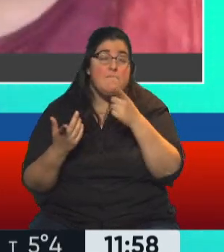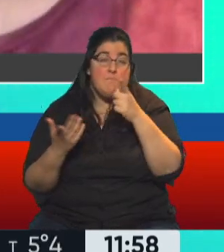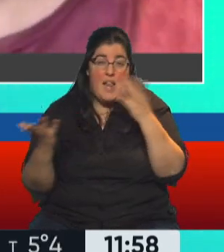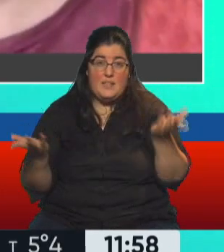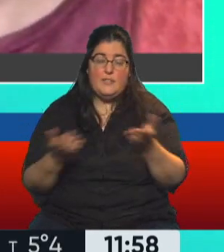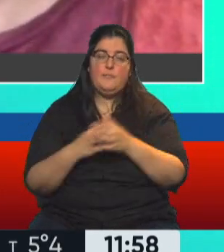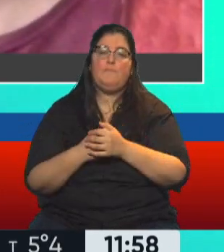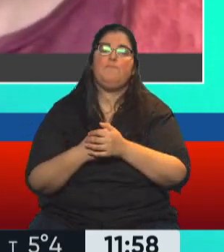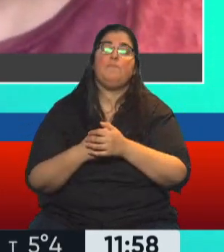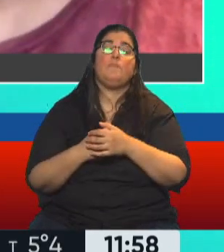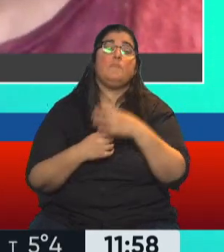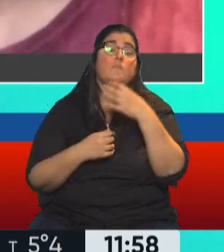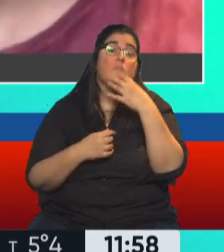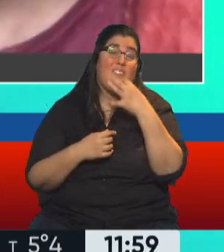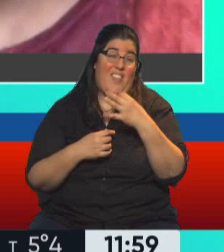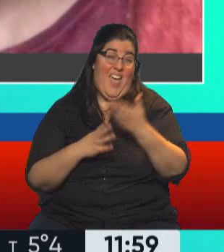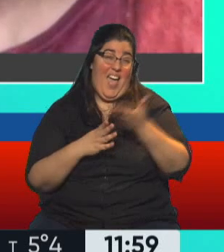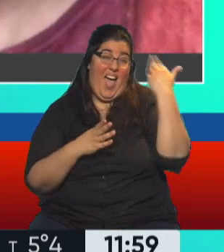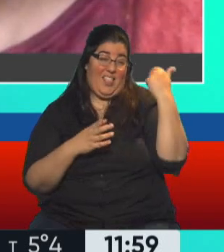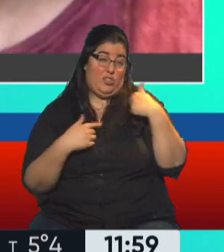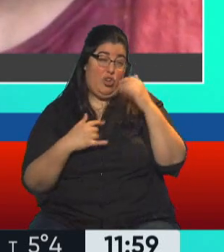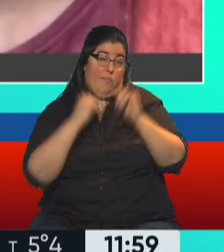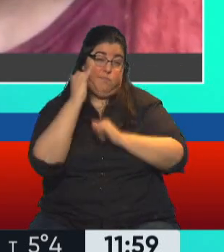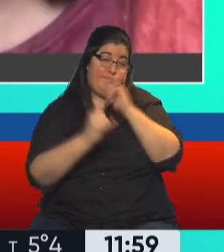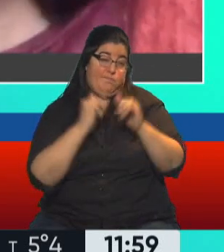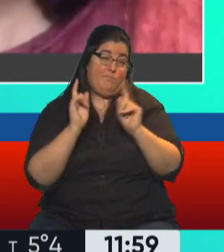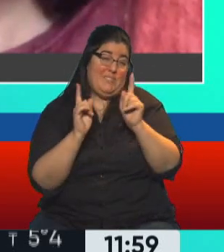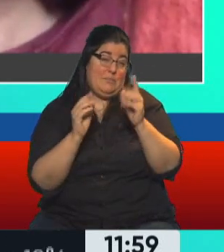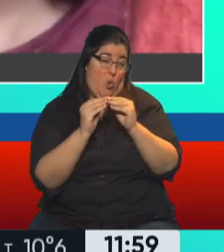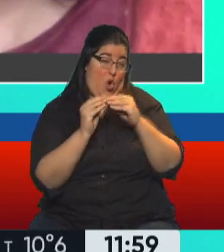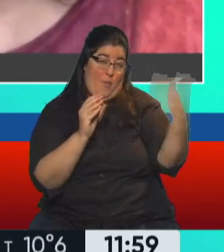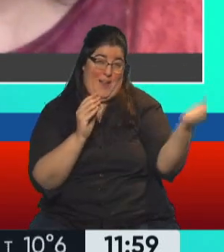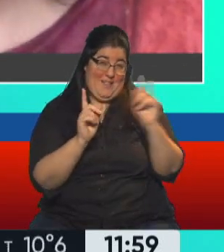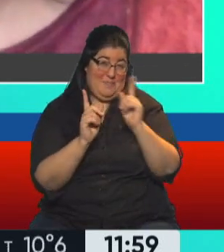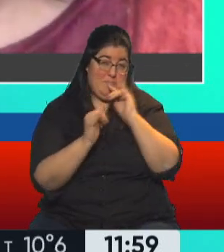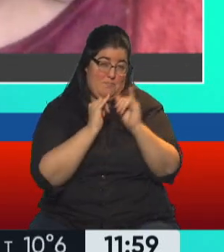Mira, como yo le explicaba a tu colega,